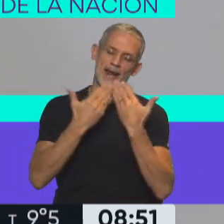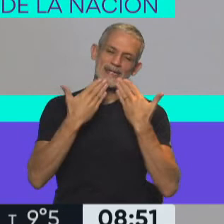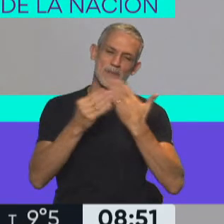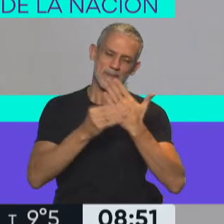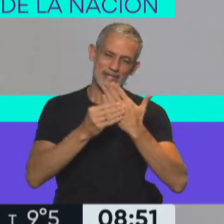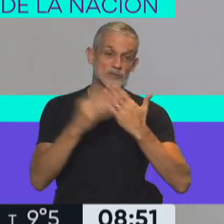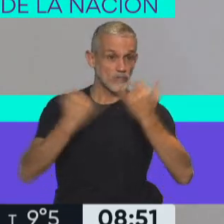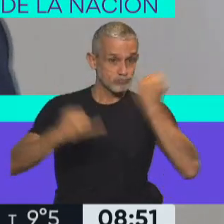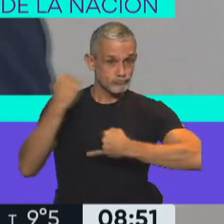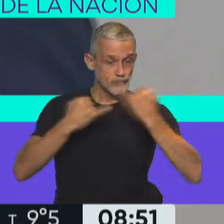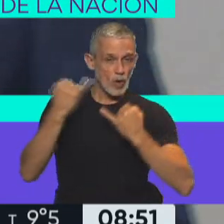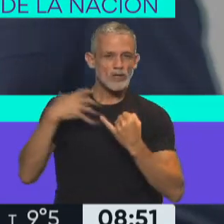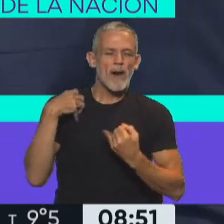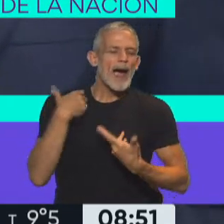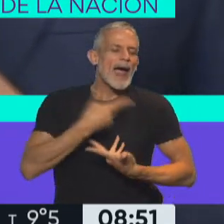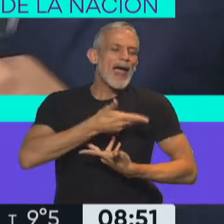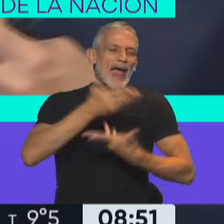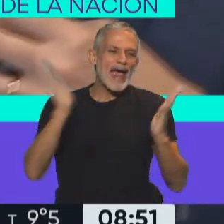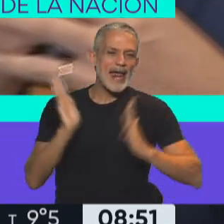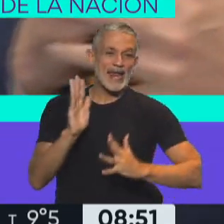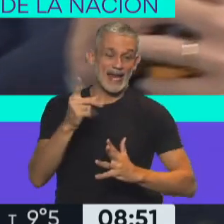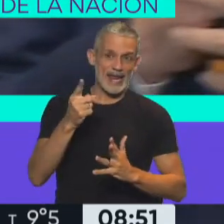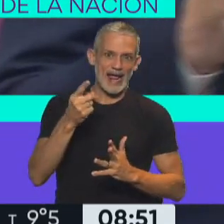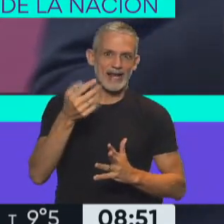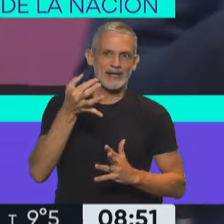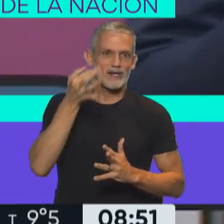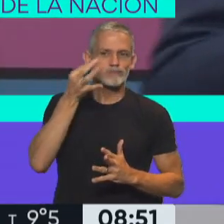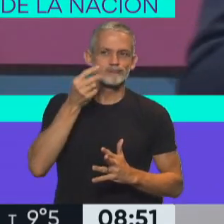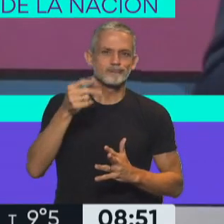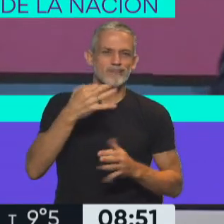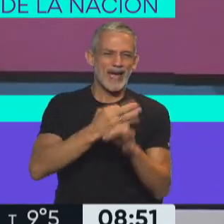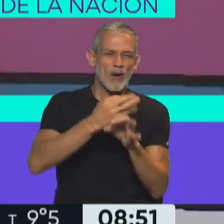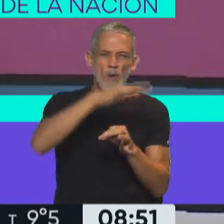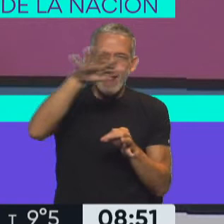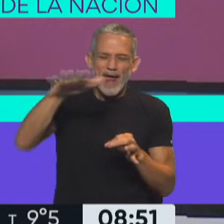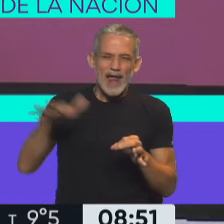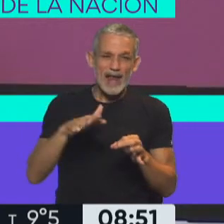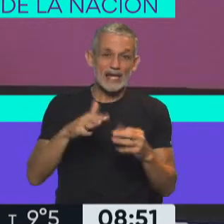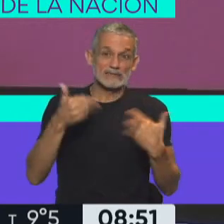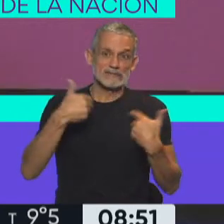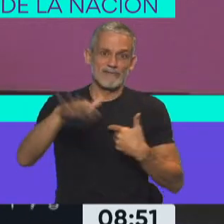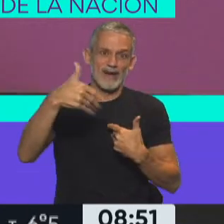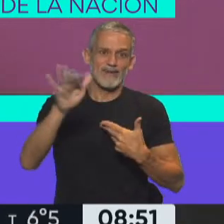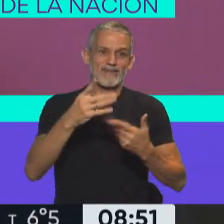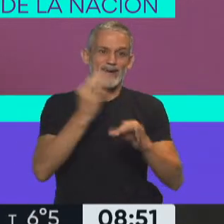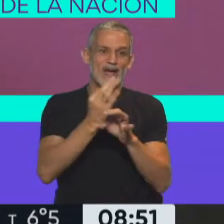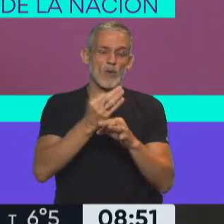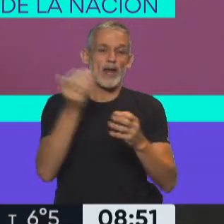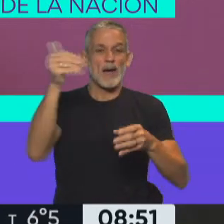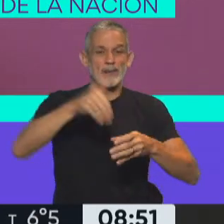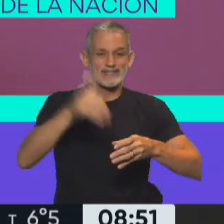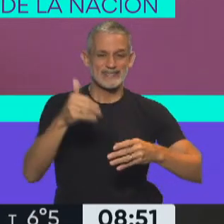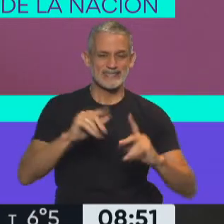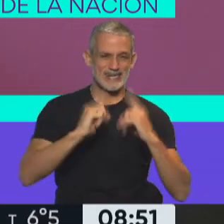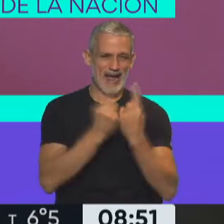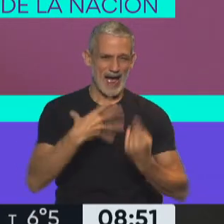nos contaba así el panorama general que se están viviendo en las escuelas de todo el país de cara así a la vuelta a la presencialidad en las